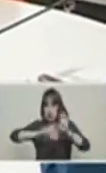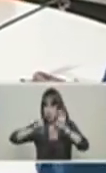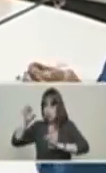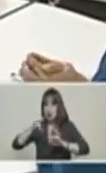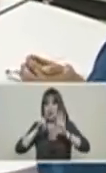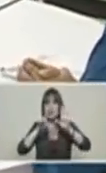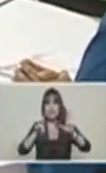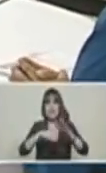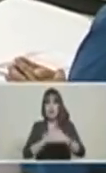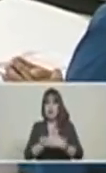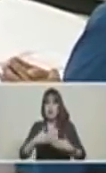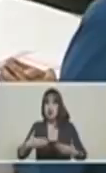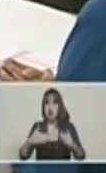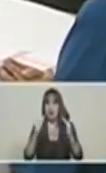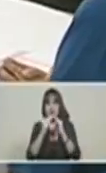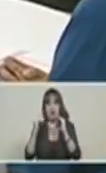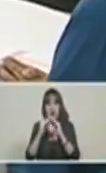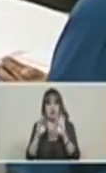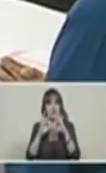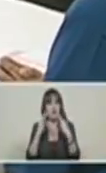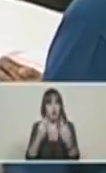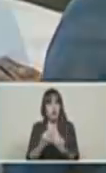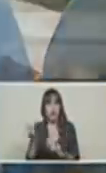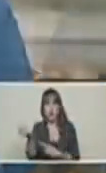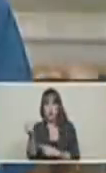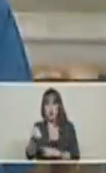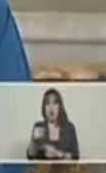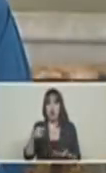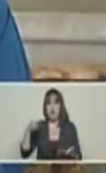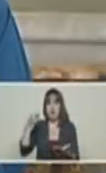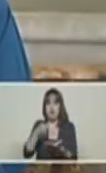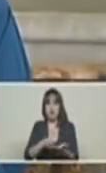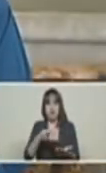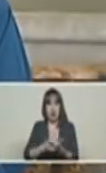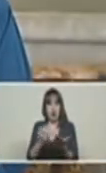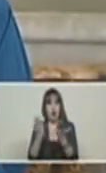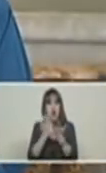6 millones de hogares. Además, se aportó el bono escolar